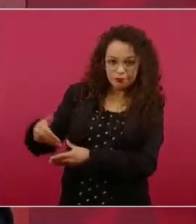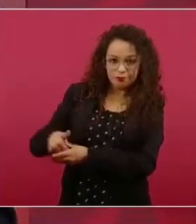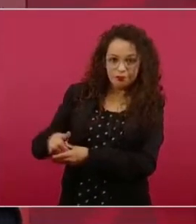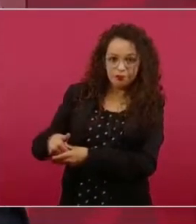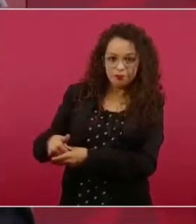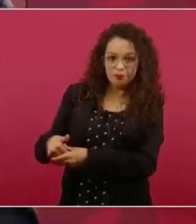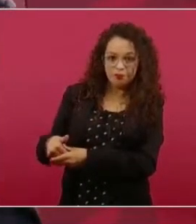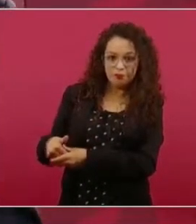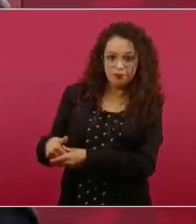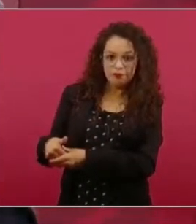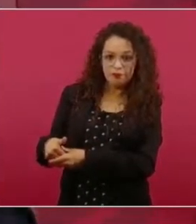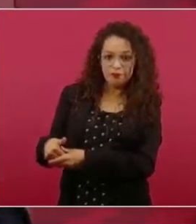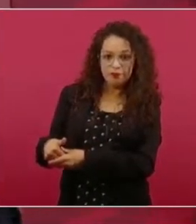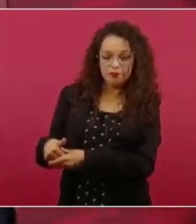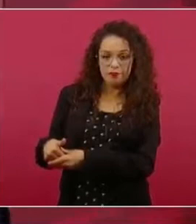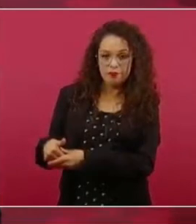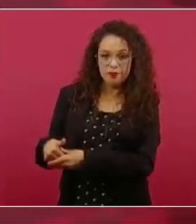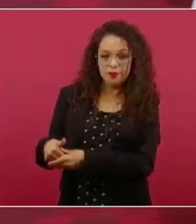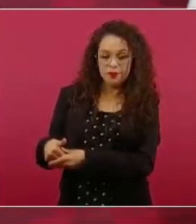y está pensando